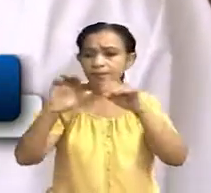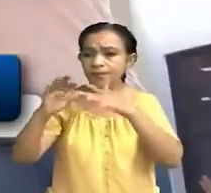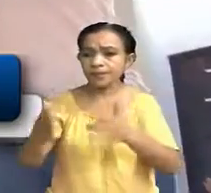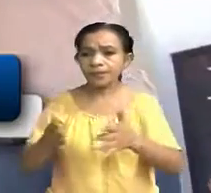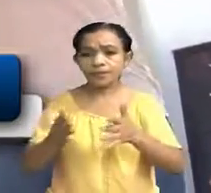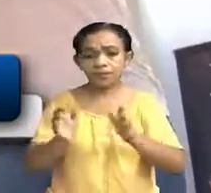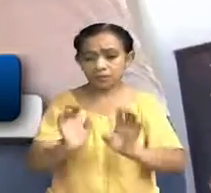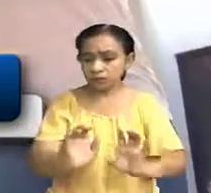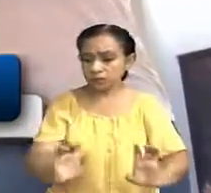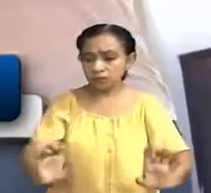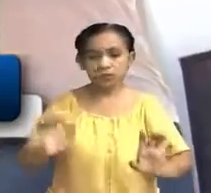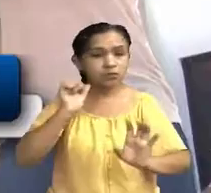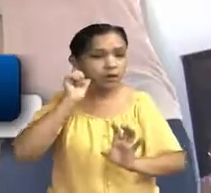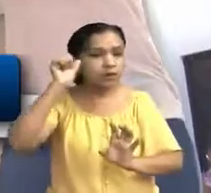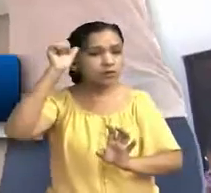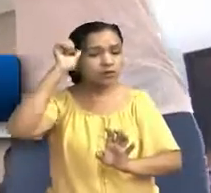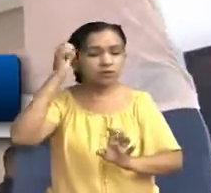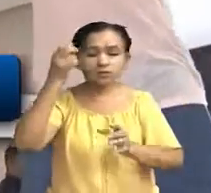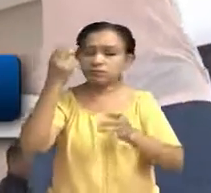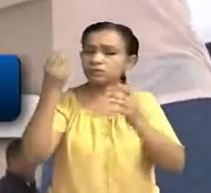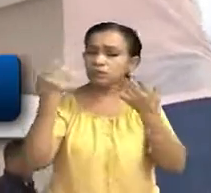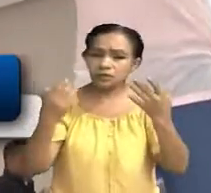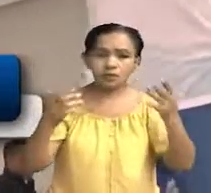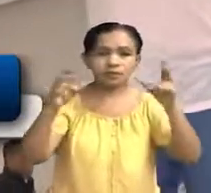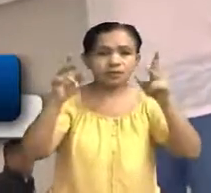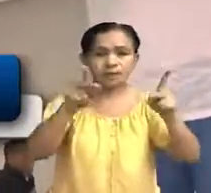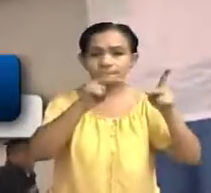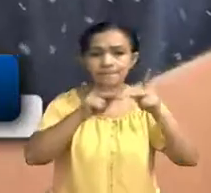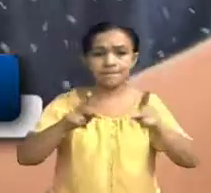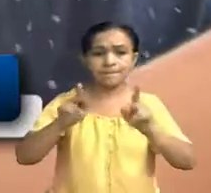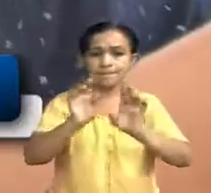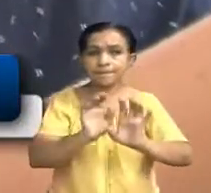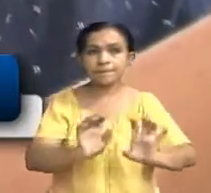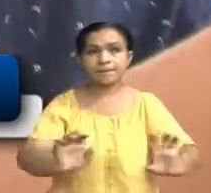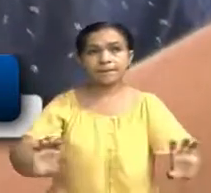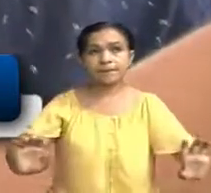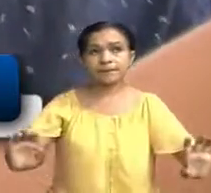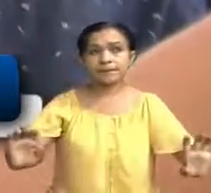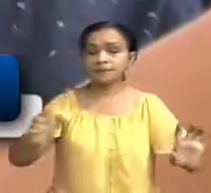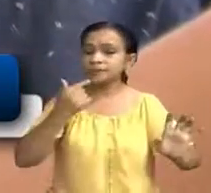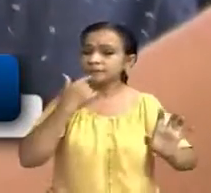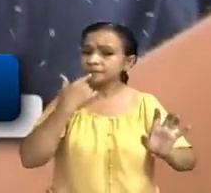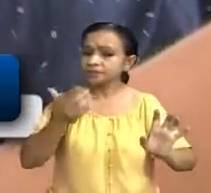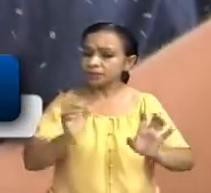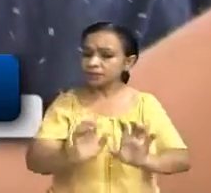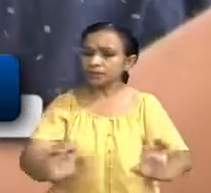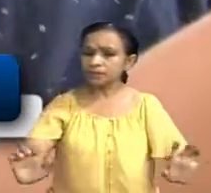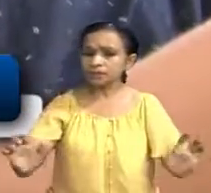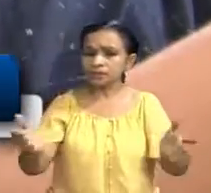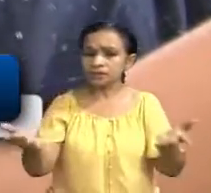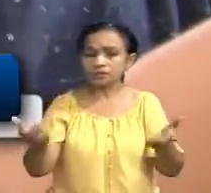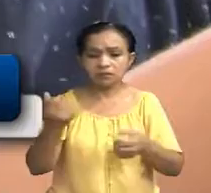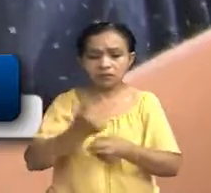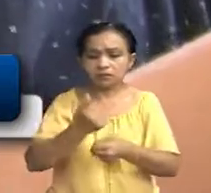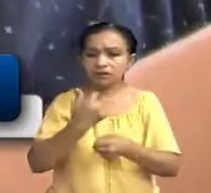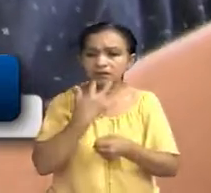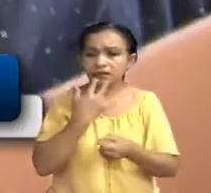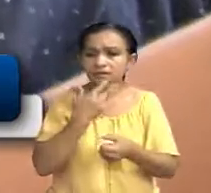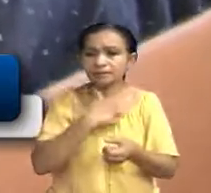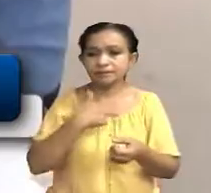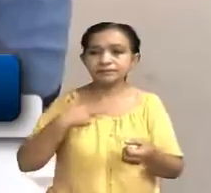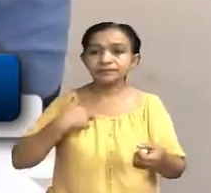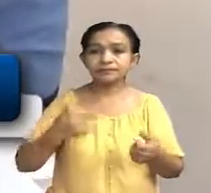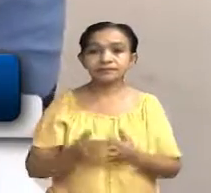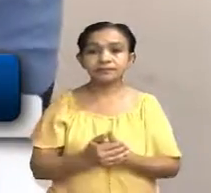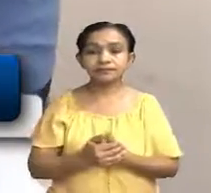desde un niño hasta un adulto. Ya. En el caso de los niños, ¿por qué se presenta más frecuente si los niños no trabajan? Bueno,